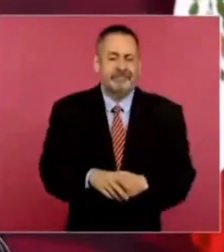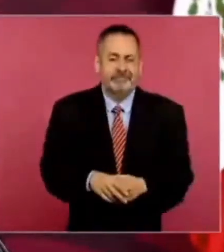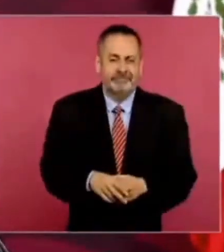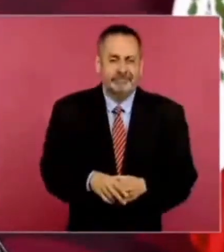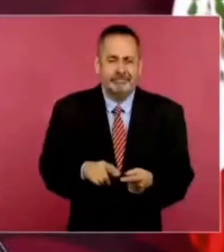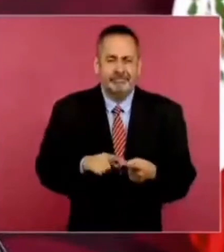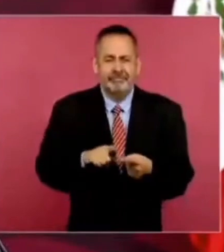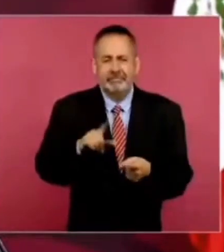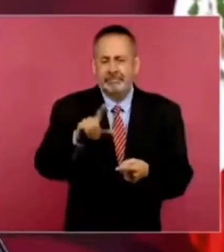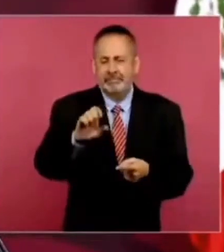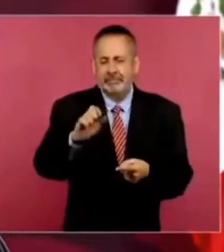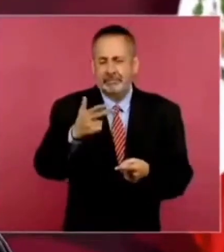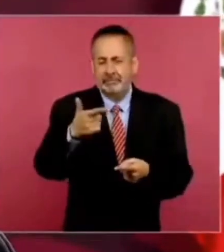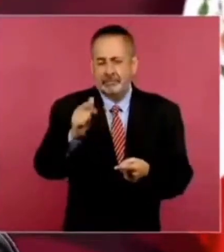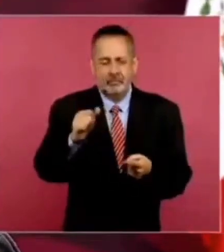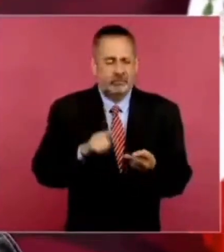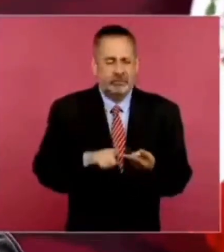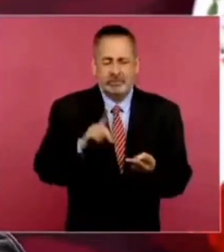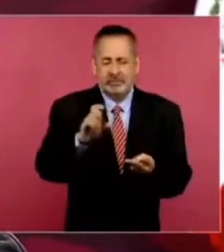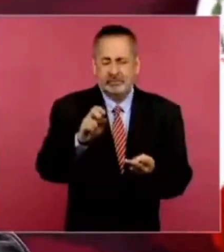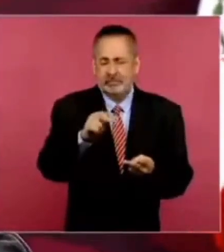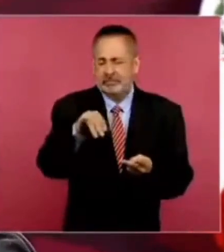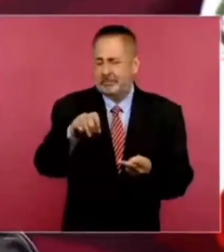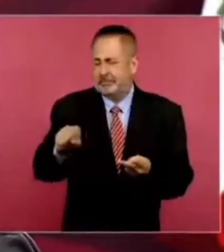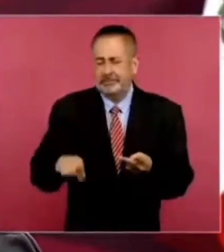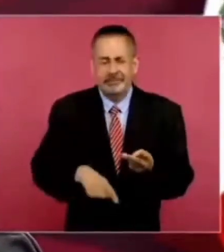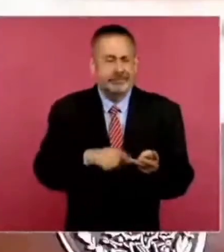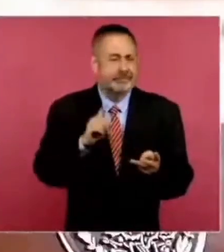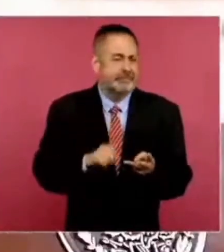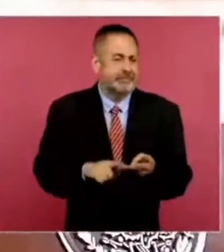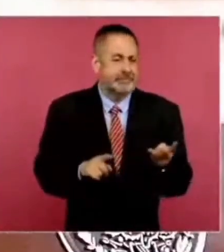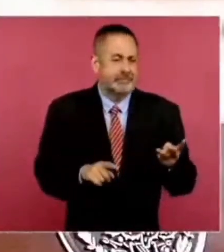Moras de Lechuga, Denis Dresser,